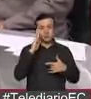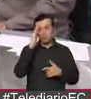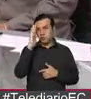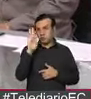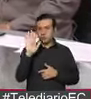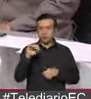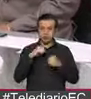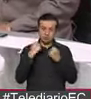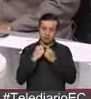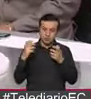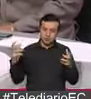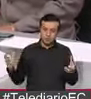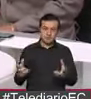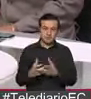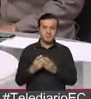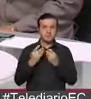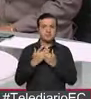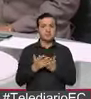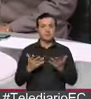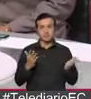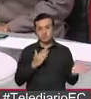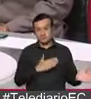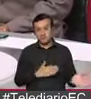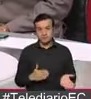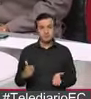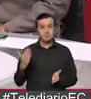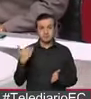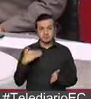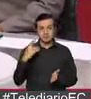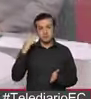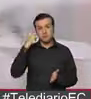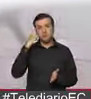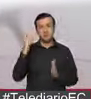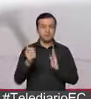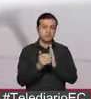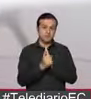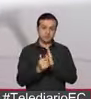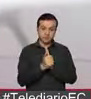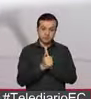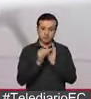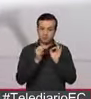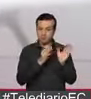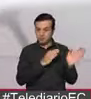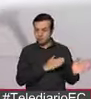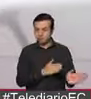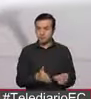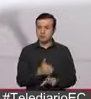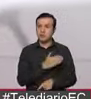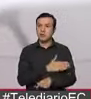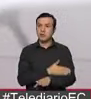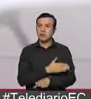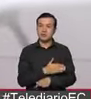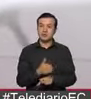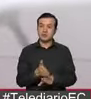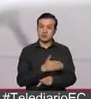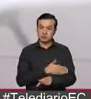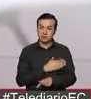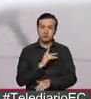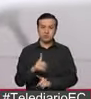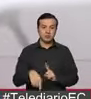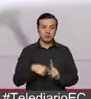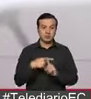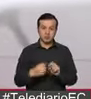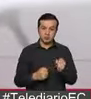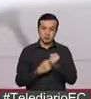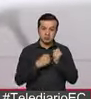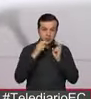construcción social en ese sentido hemos desarrollado nosotros habilidades y capacidades antes ameritaba que nosotros reaccionemos